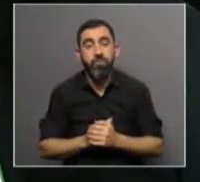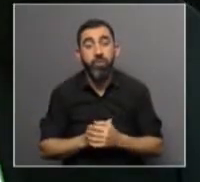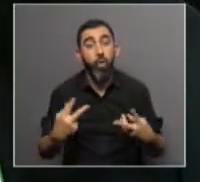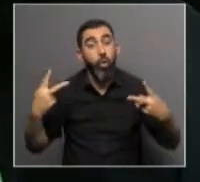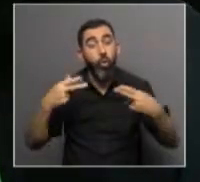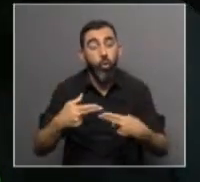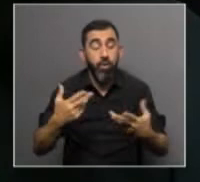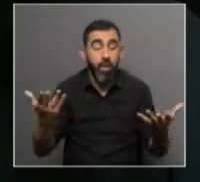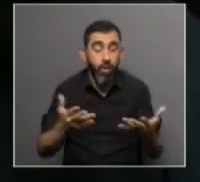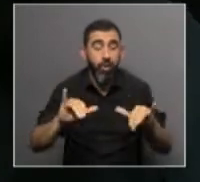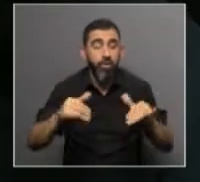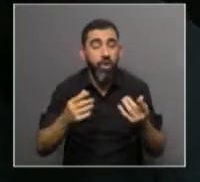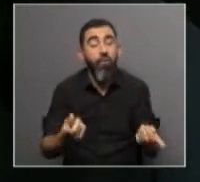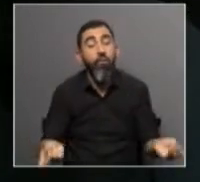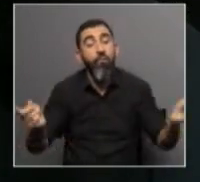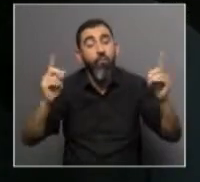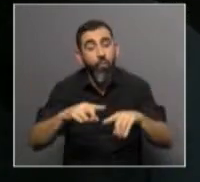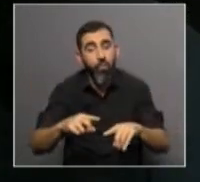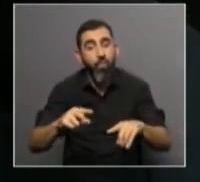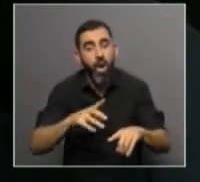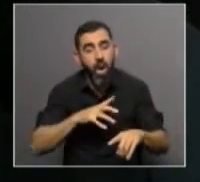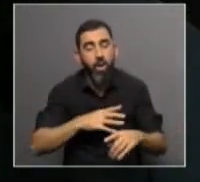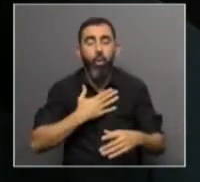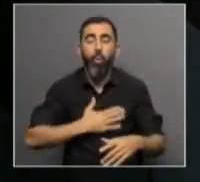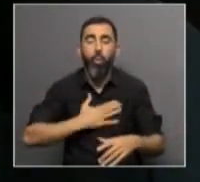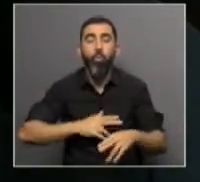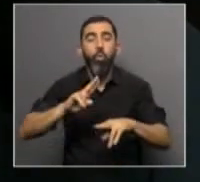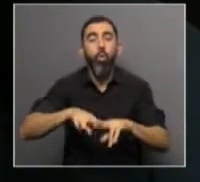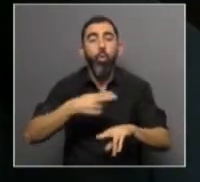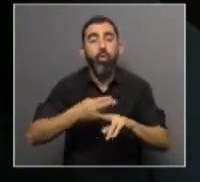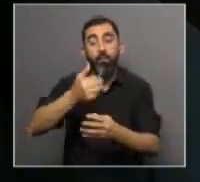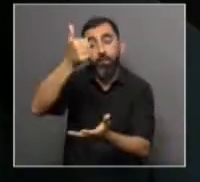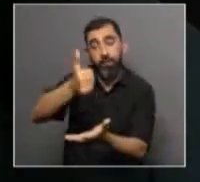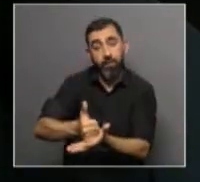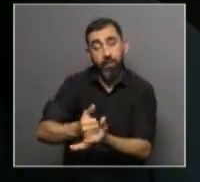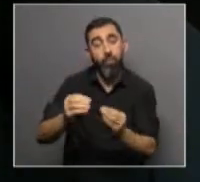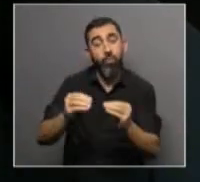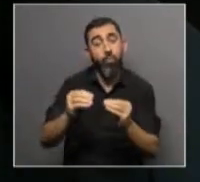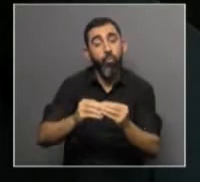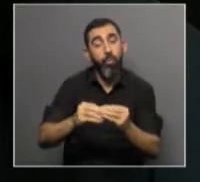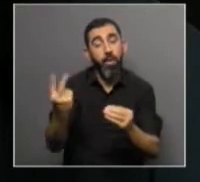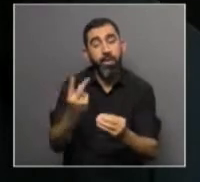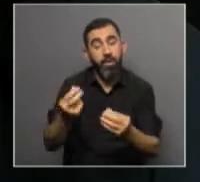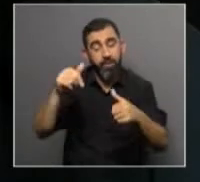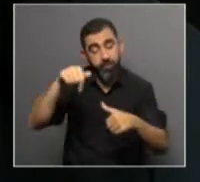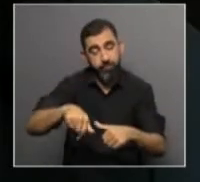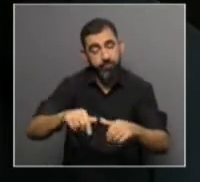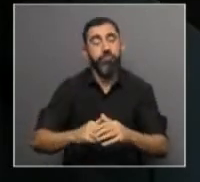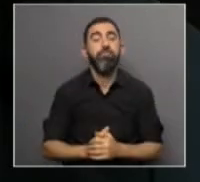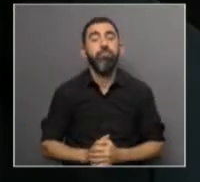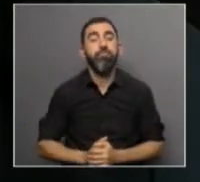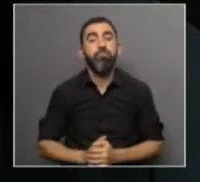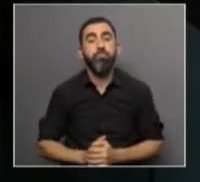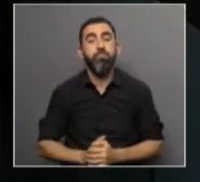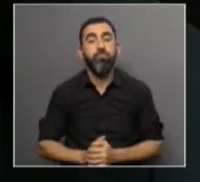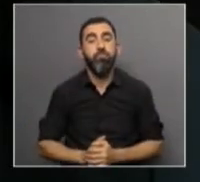Hacemos la primera pausa en Sobre Ciencia. A la vuelta tenemos el enorme gusto de volver a tener aquí en estudios a Alexandra Perrone y Daniela Hirschfeld. No se vayan.